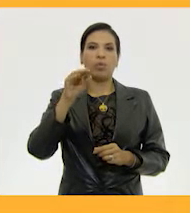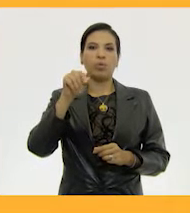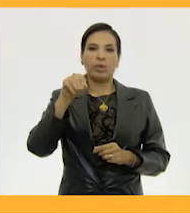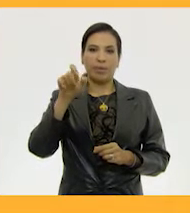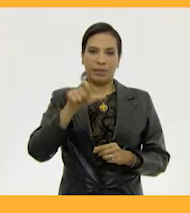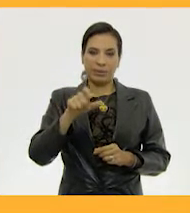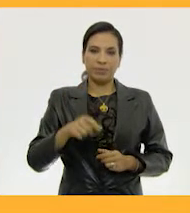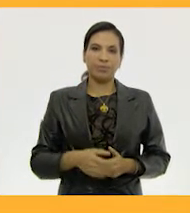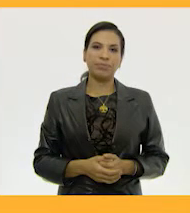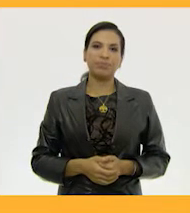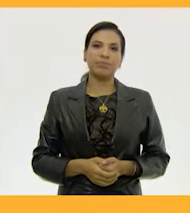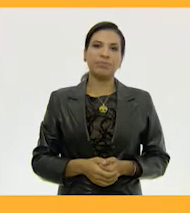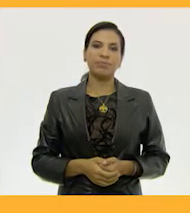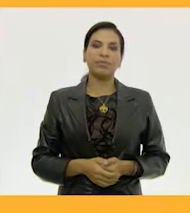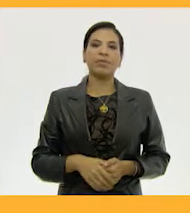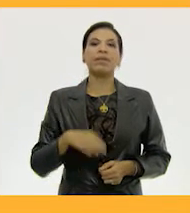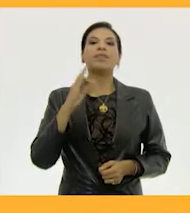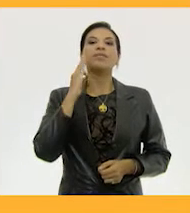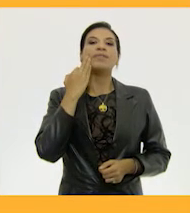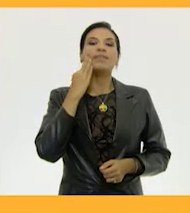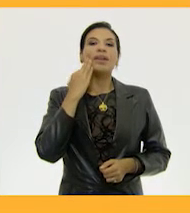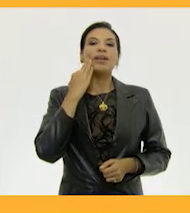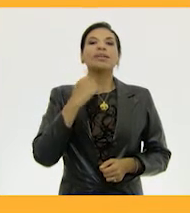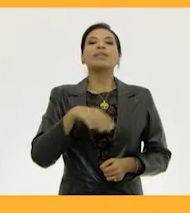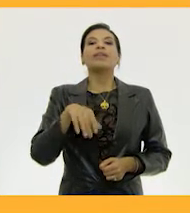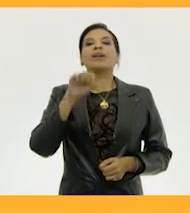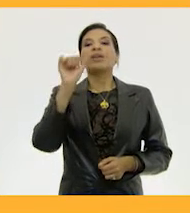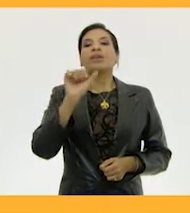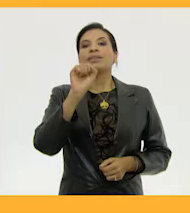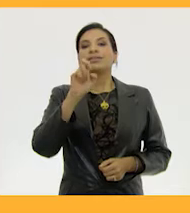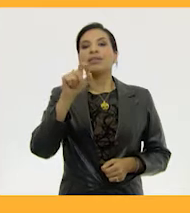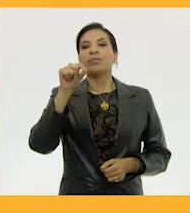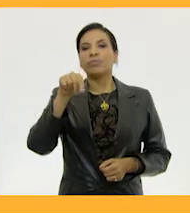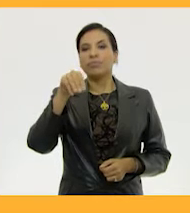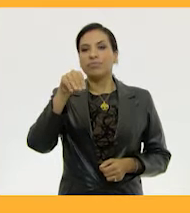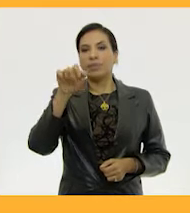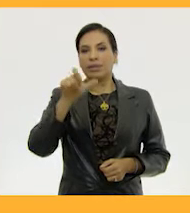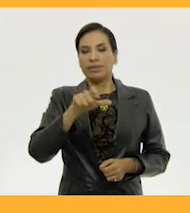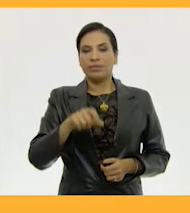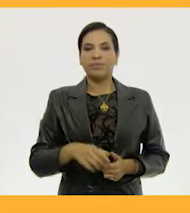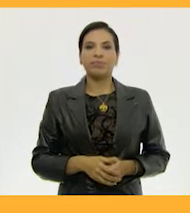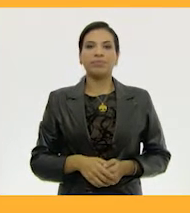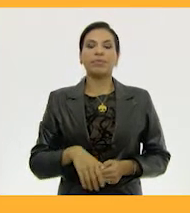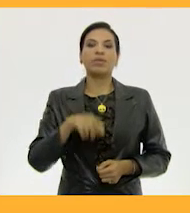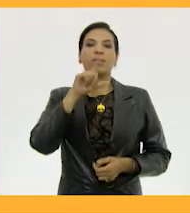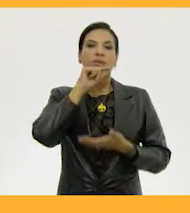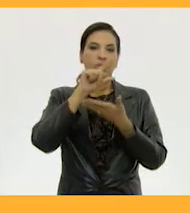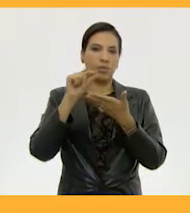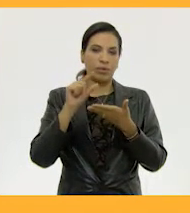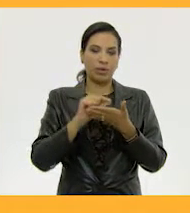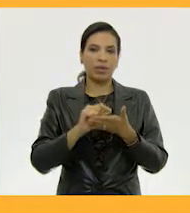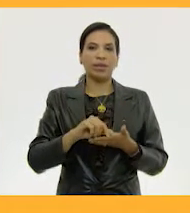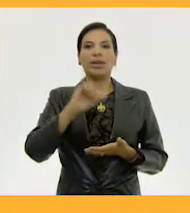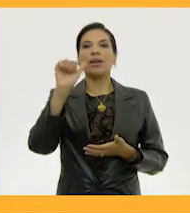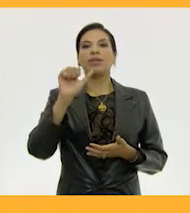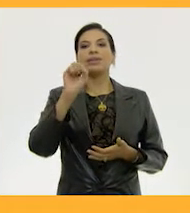buzón.escolar@nube.sep.gob.mx. En Facebook, @sep.mx. En Twitter,